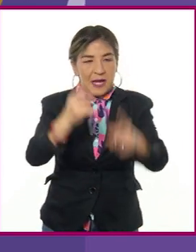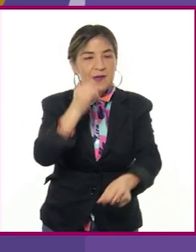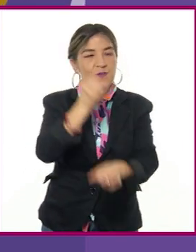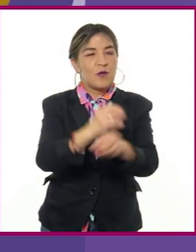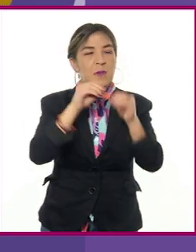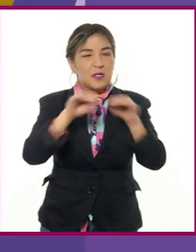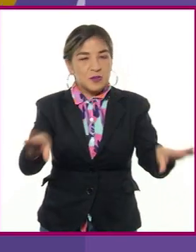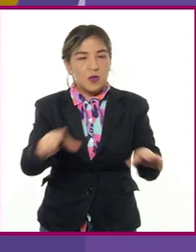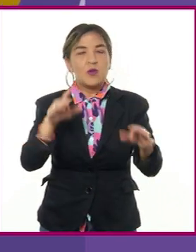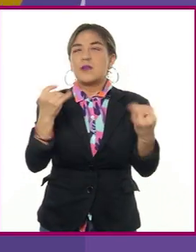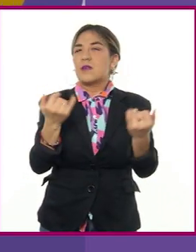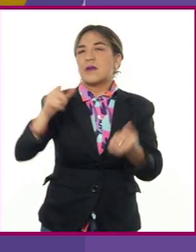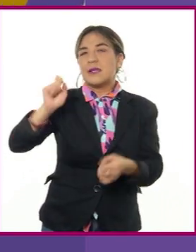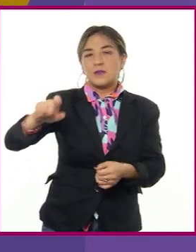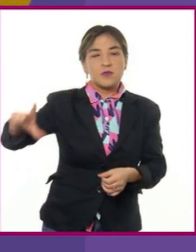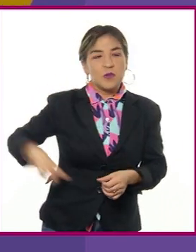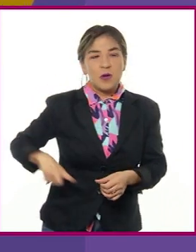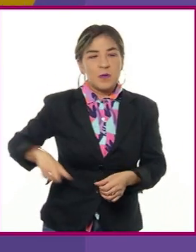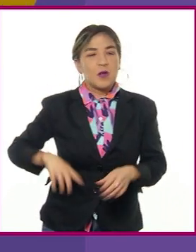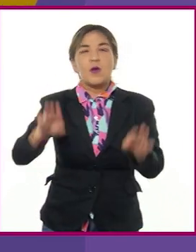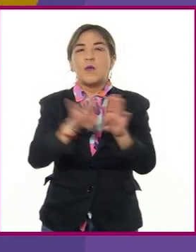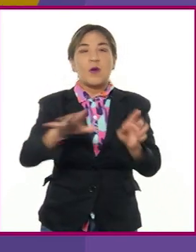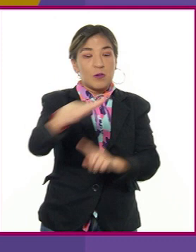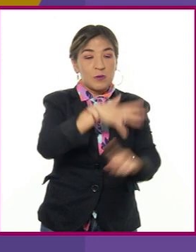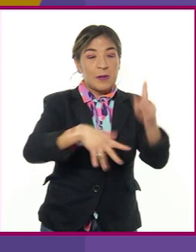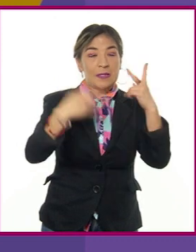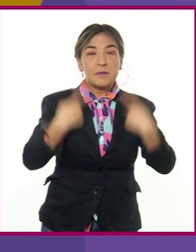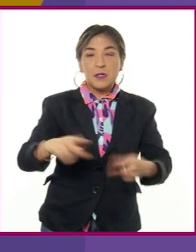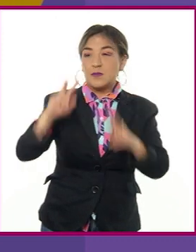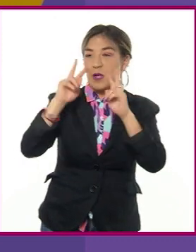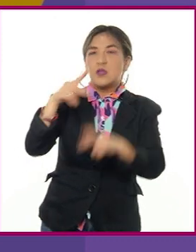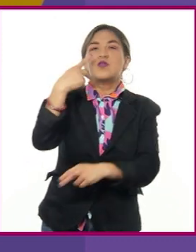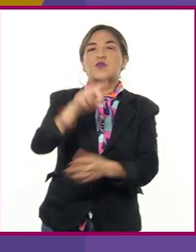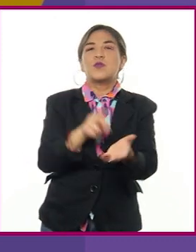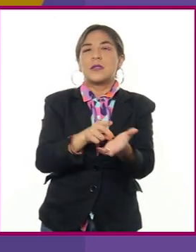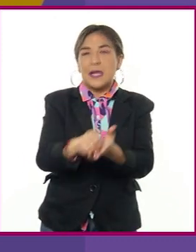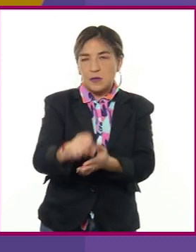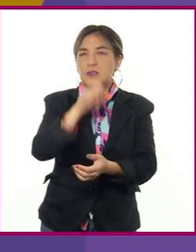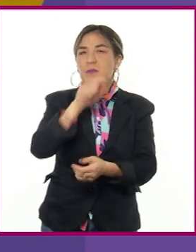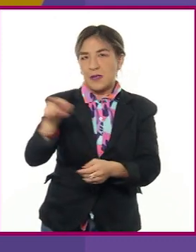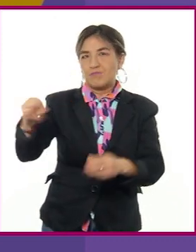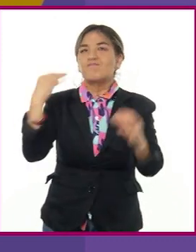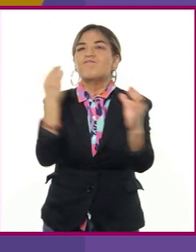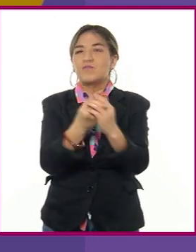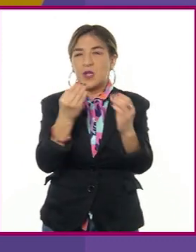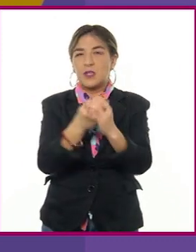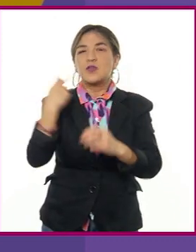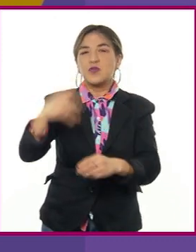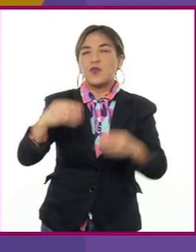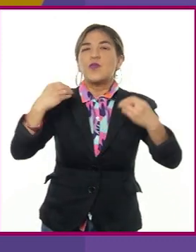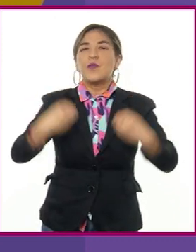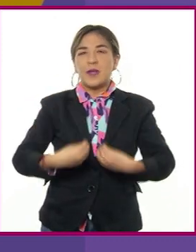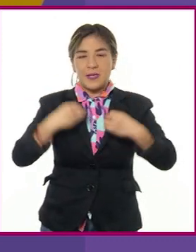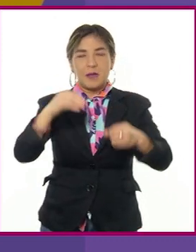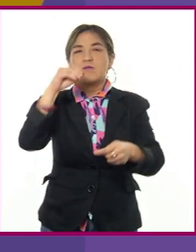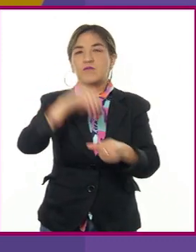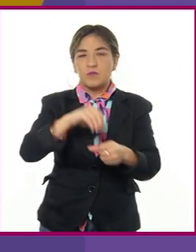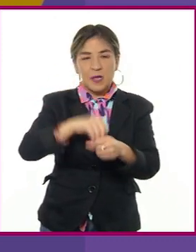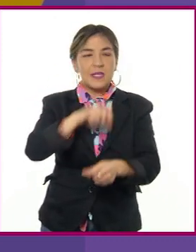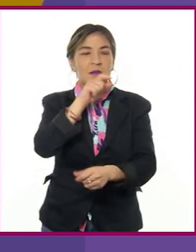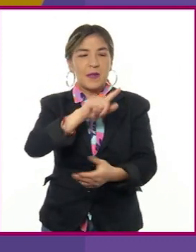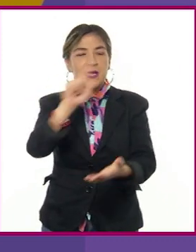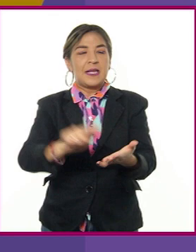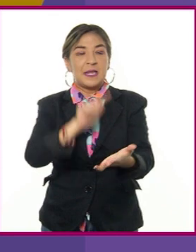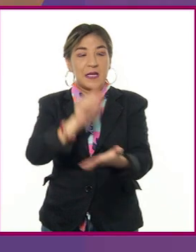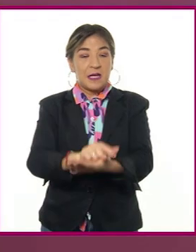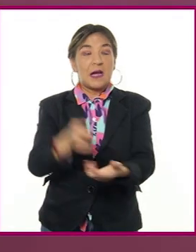más límite que el que imponga el interés público y los derechos de privacidad de los particulares establecidos por la ley. La